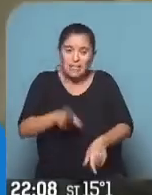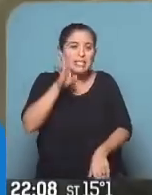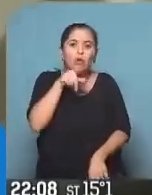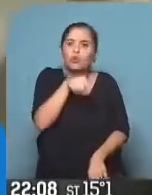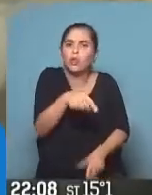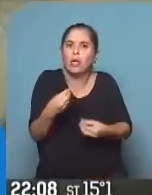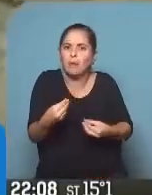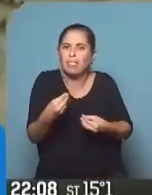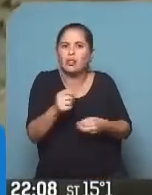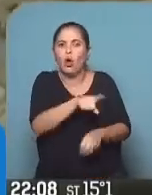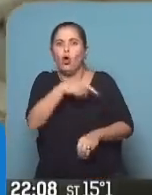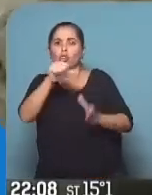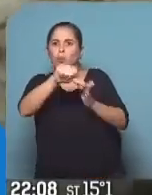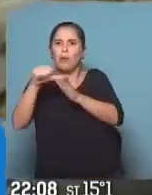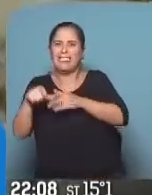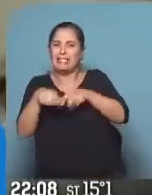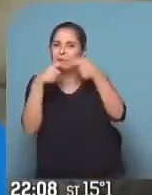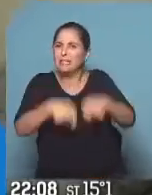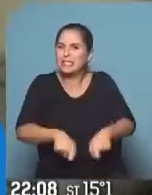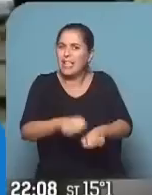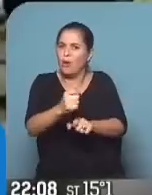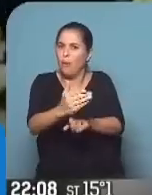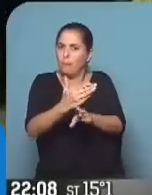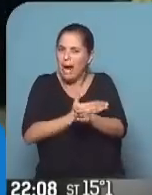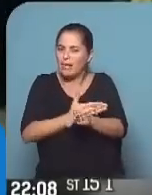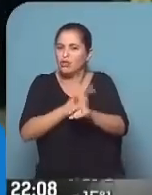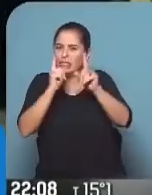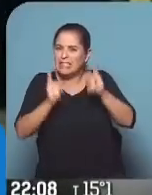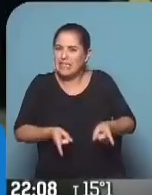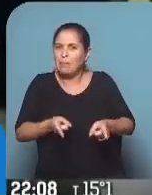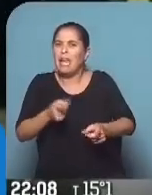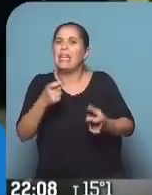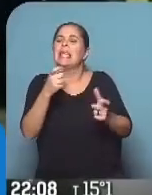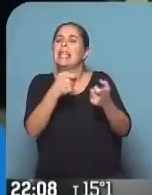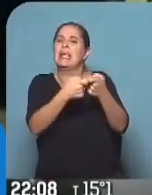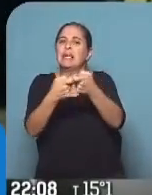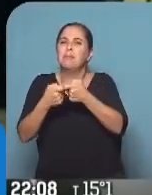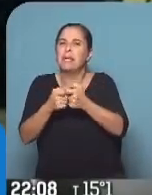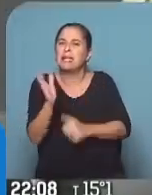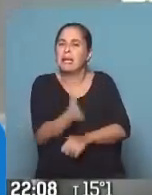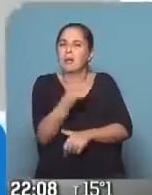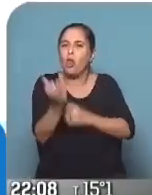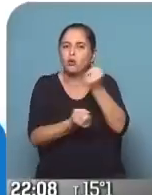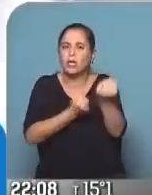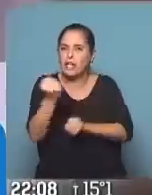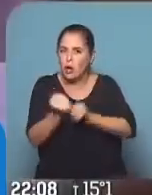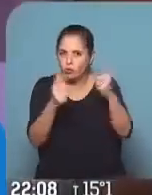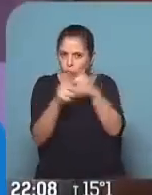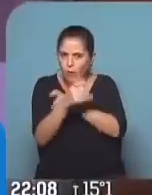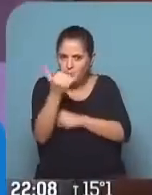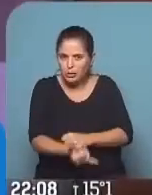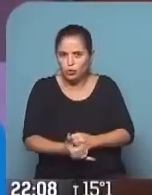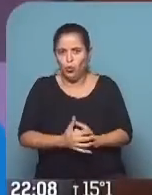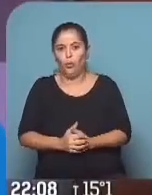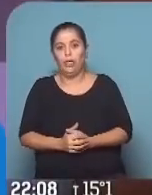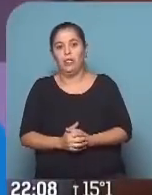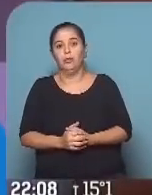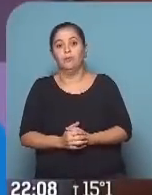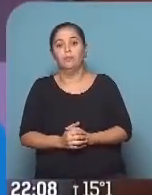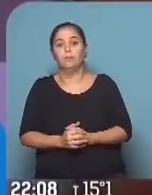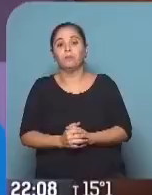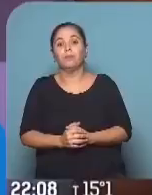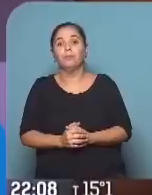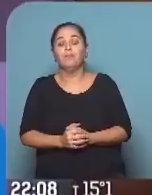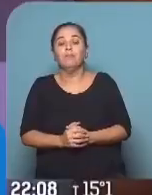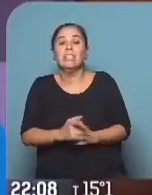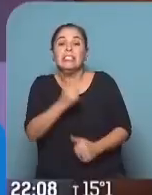extranjeras, perjudicó a las automotrices estadounidenses y se está trasladando a los consumidores. President Trump likes to make